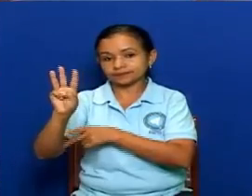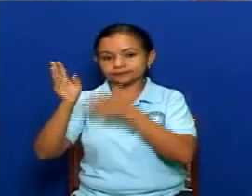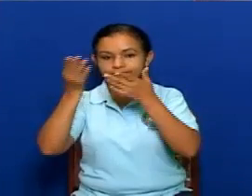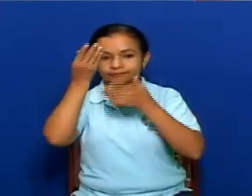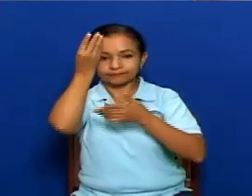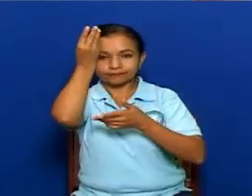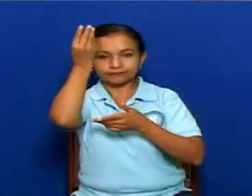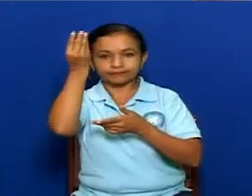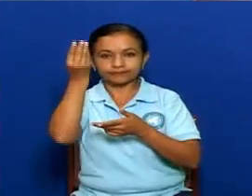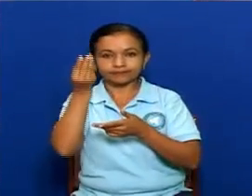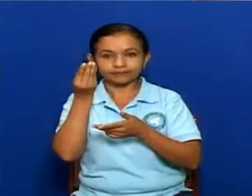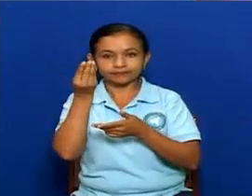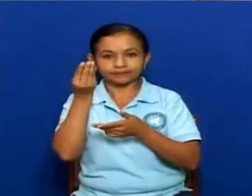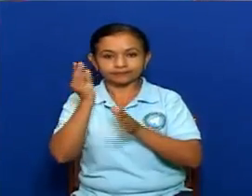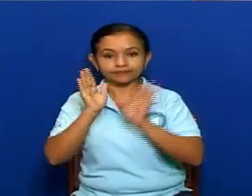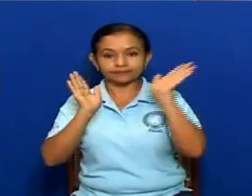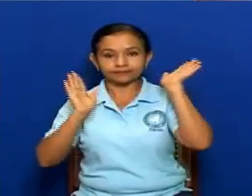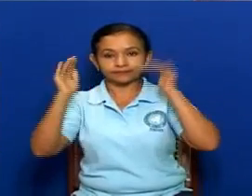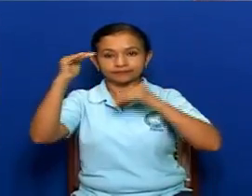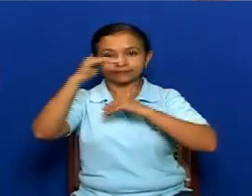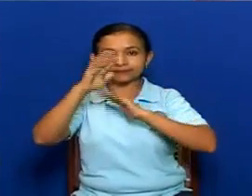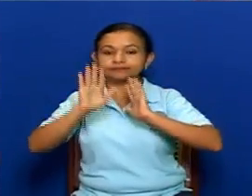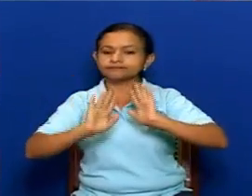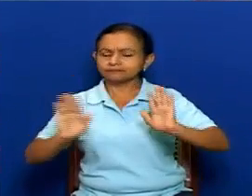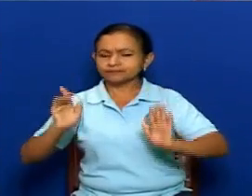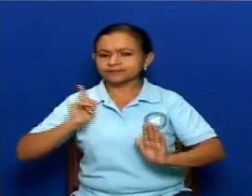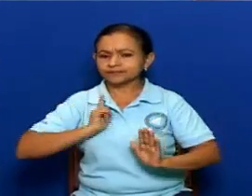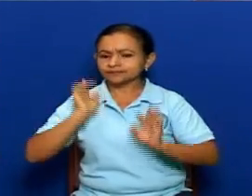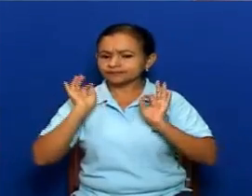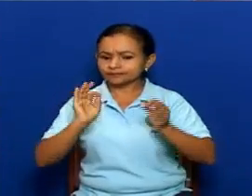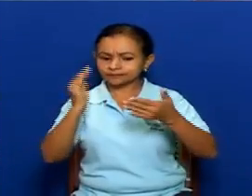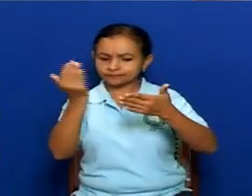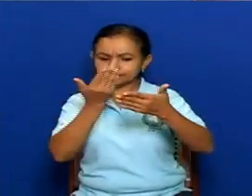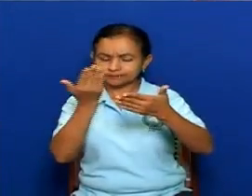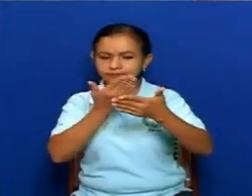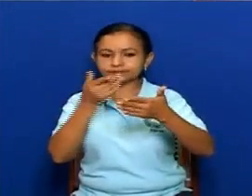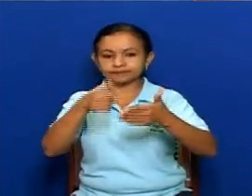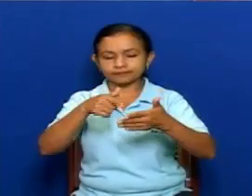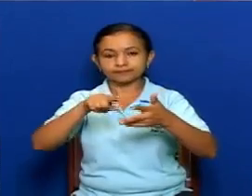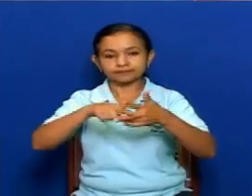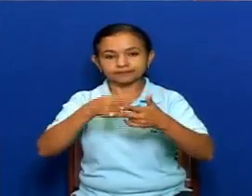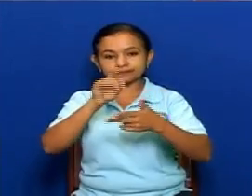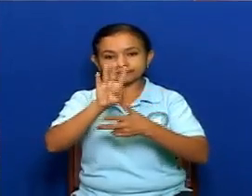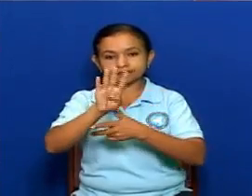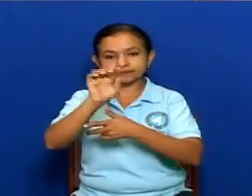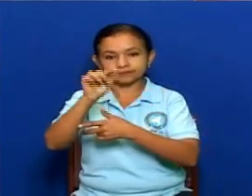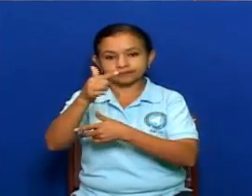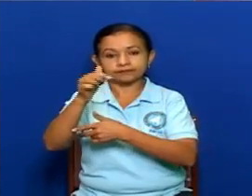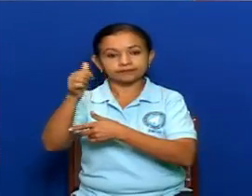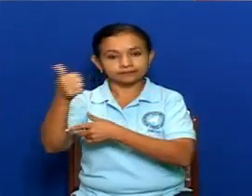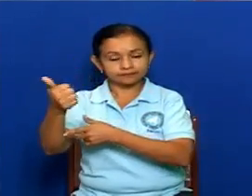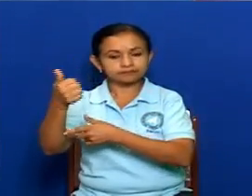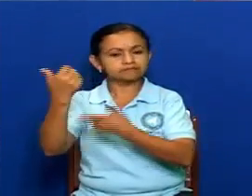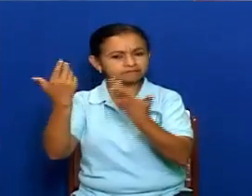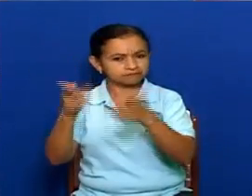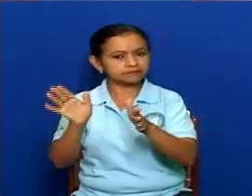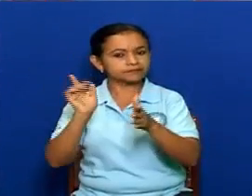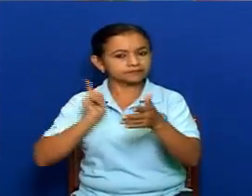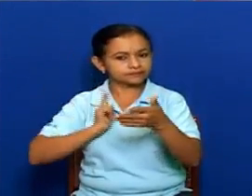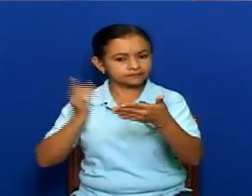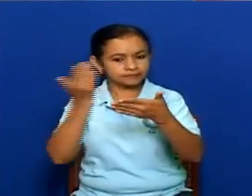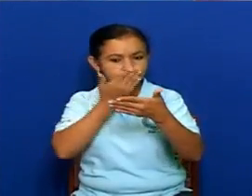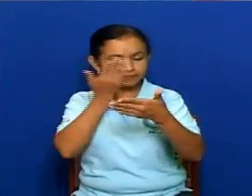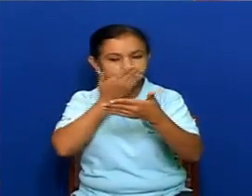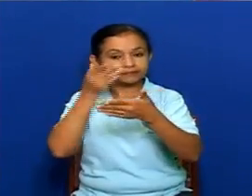promocionaron en ese periodo, que cumplieron con los requisitos que la ley manda, que es la 476. Cumplieron con su requisito, ingresaron